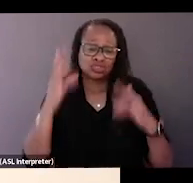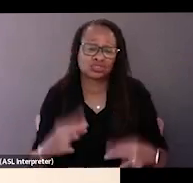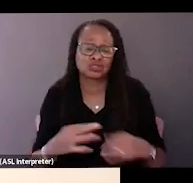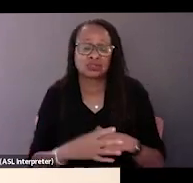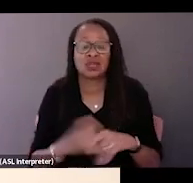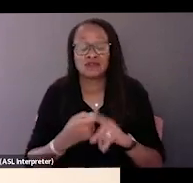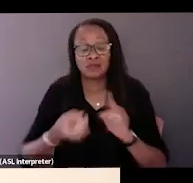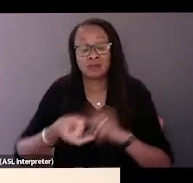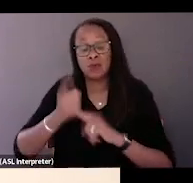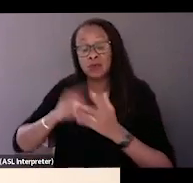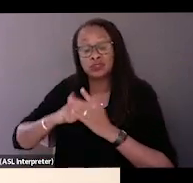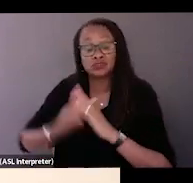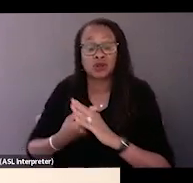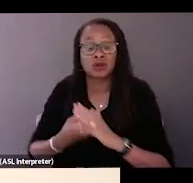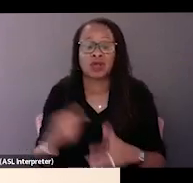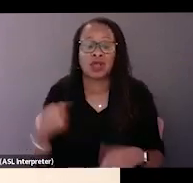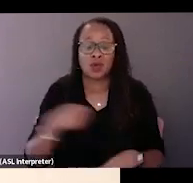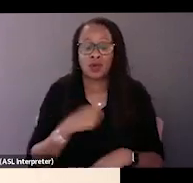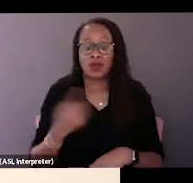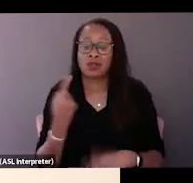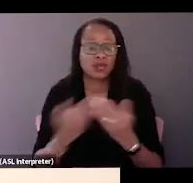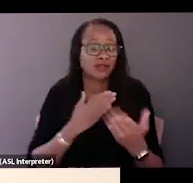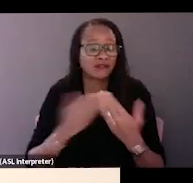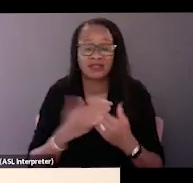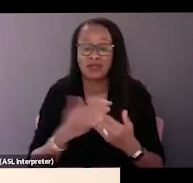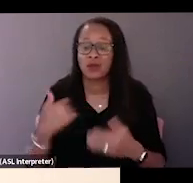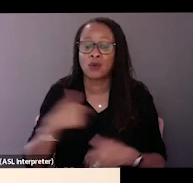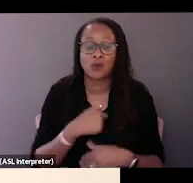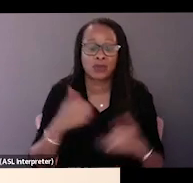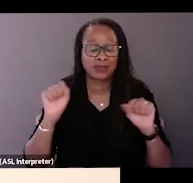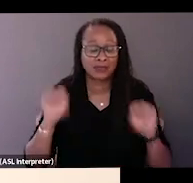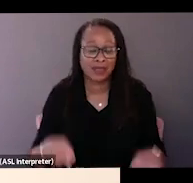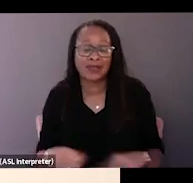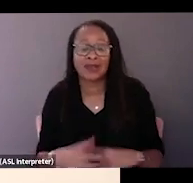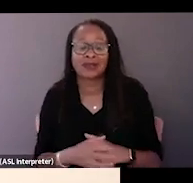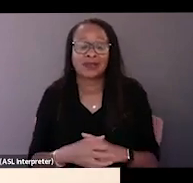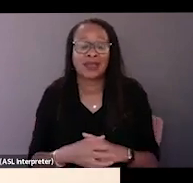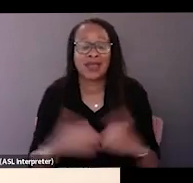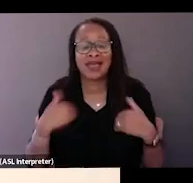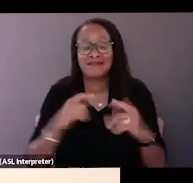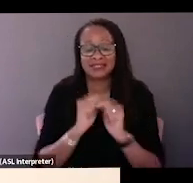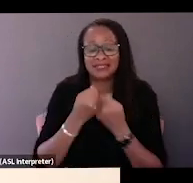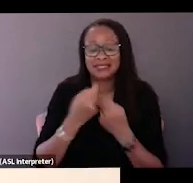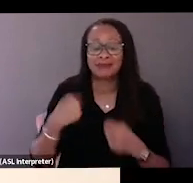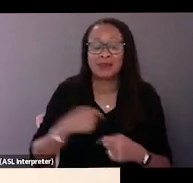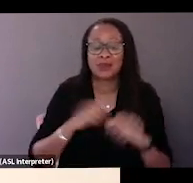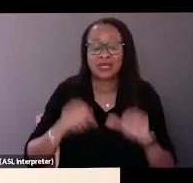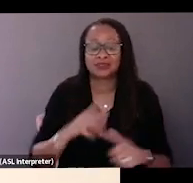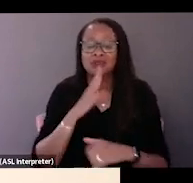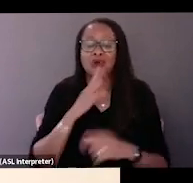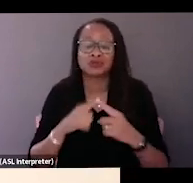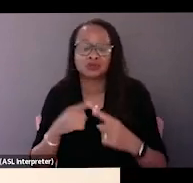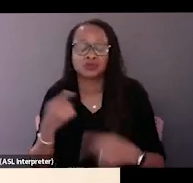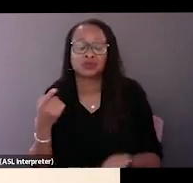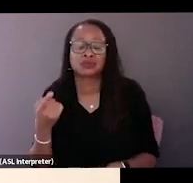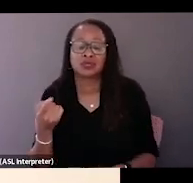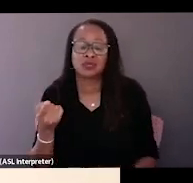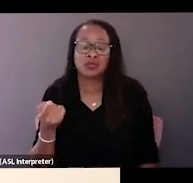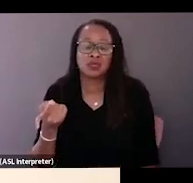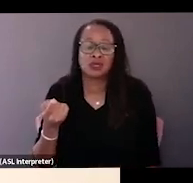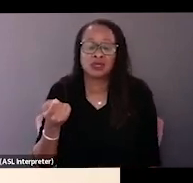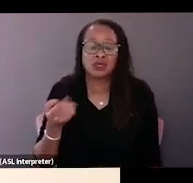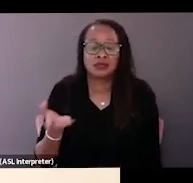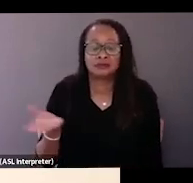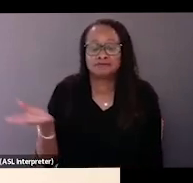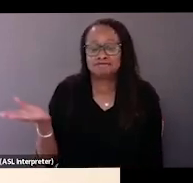solos. Por más que tengamos un equipo y podamos comunicarnos con este equipo, es un momento de intimidad,